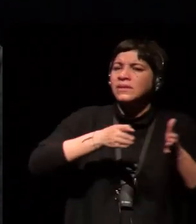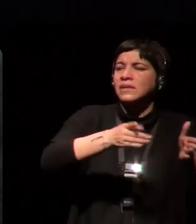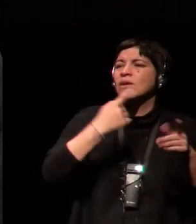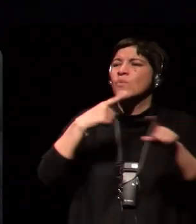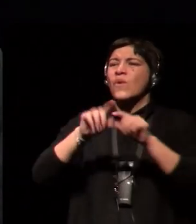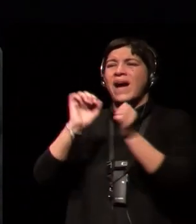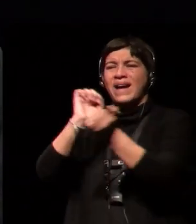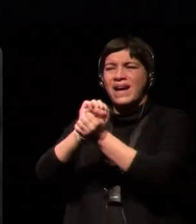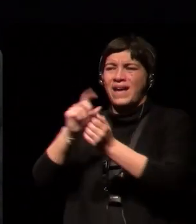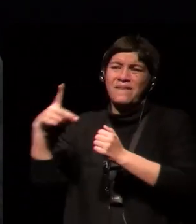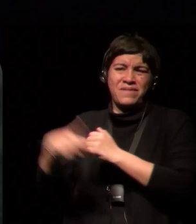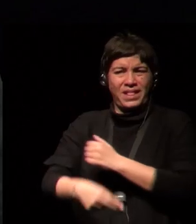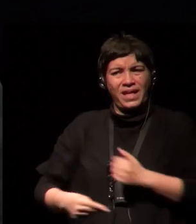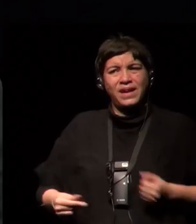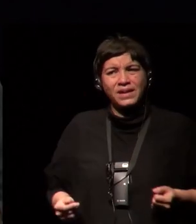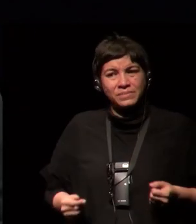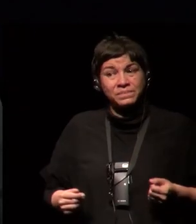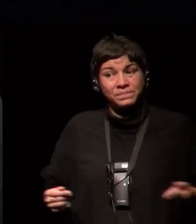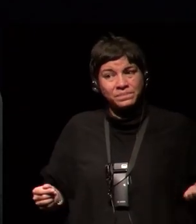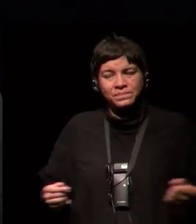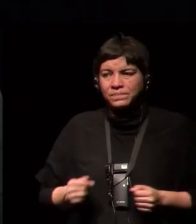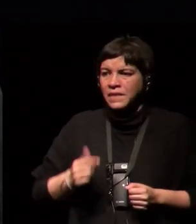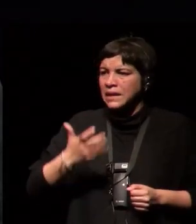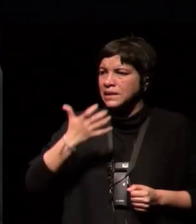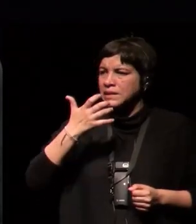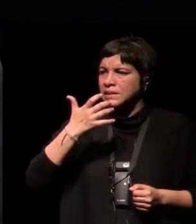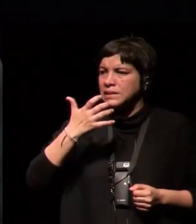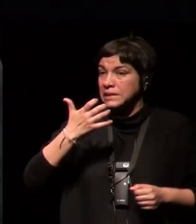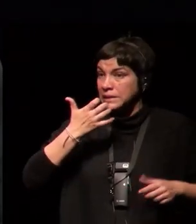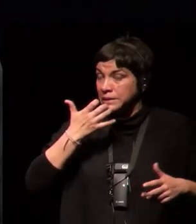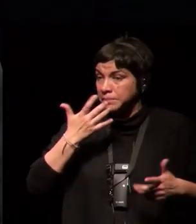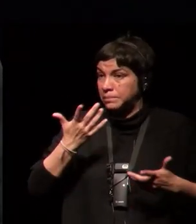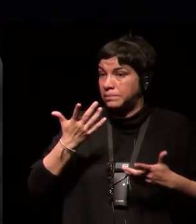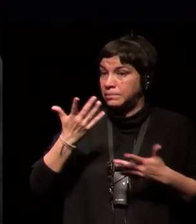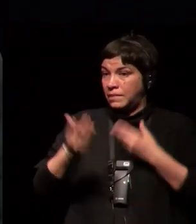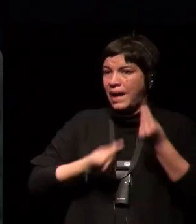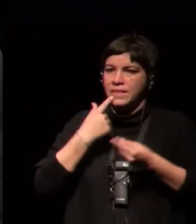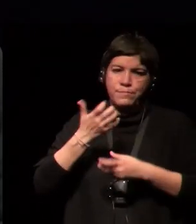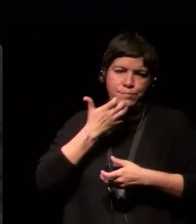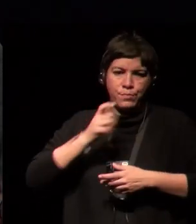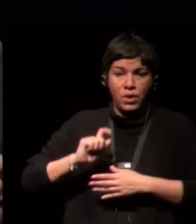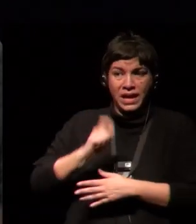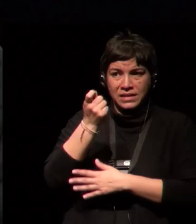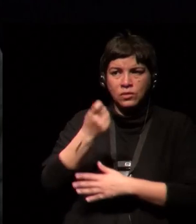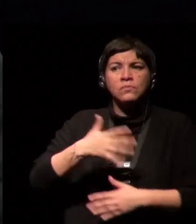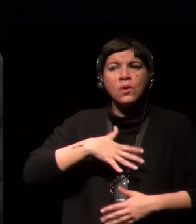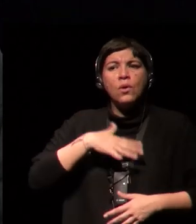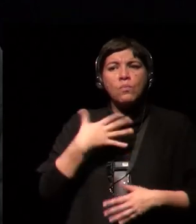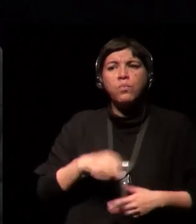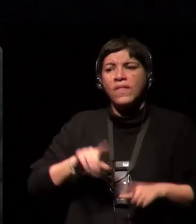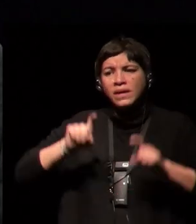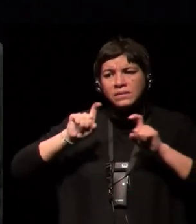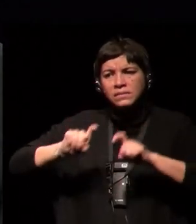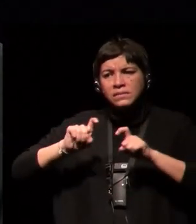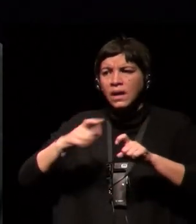si esto se lleva a cabo con éxito, se puede enseñar a los trabajadores sociales y a